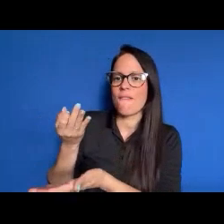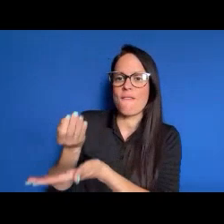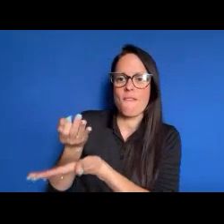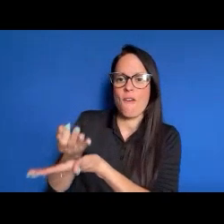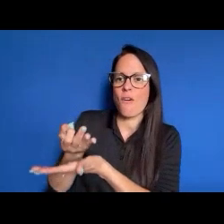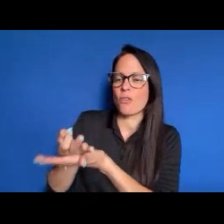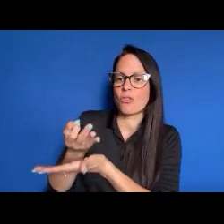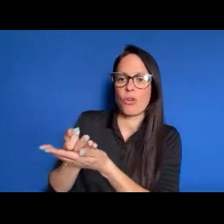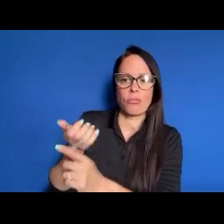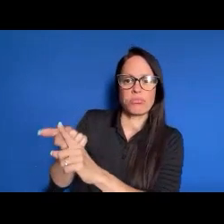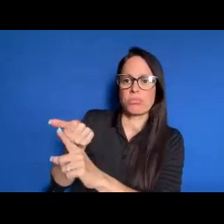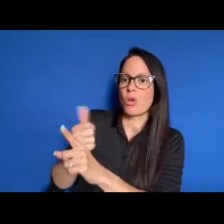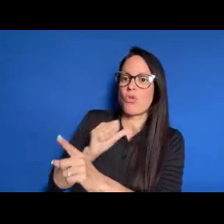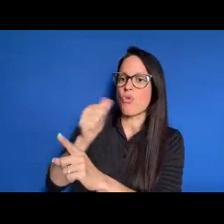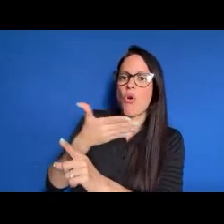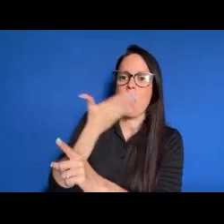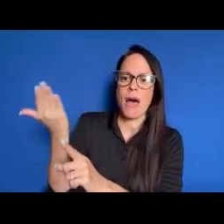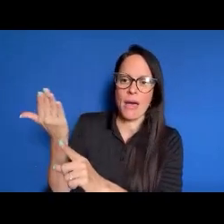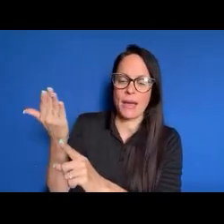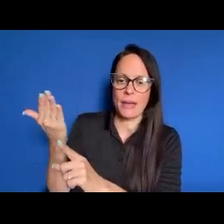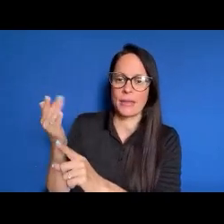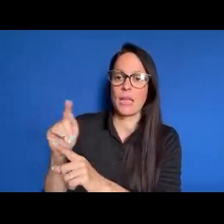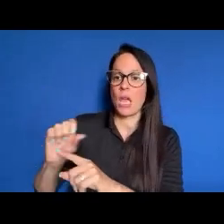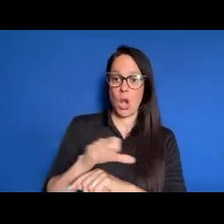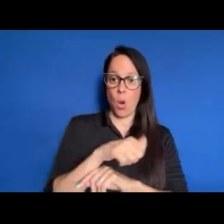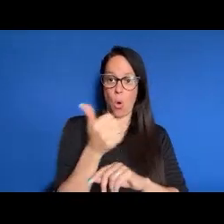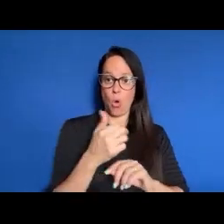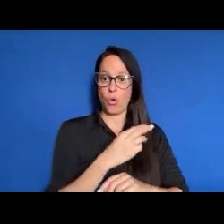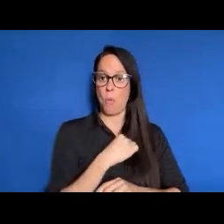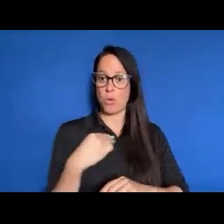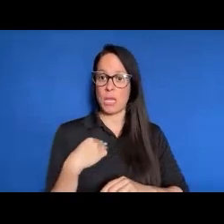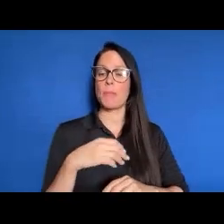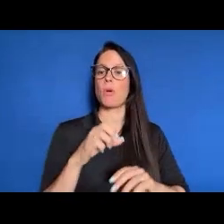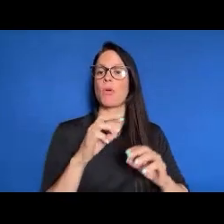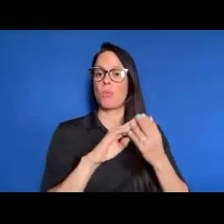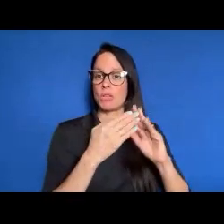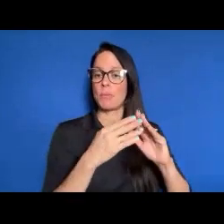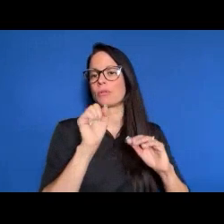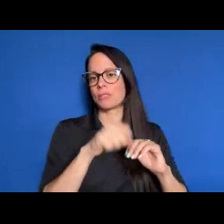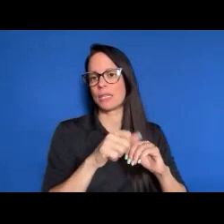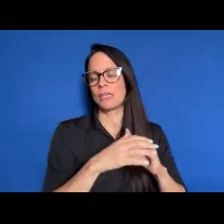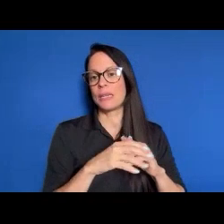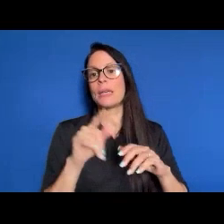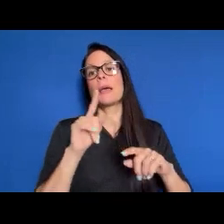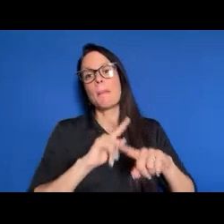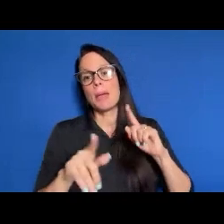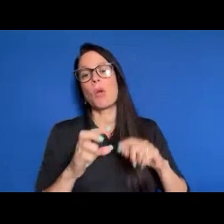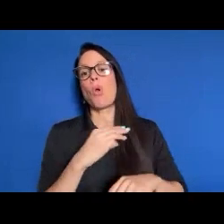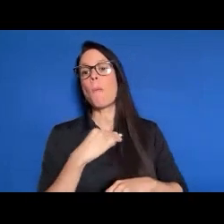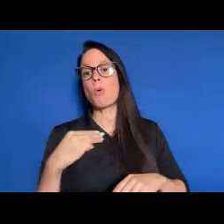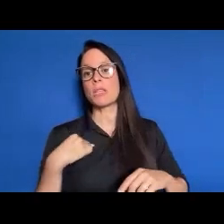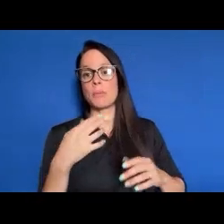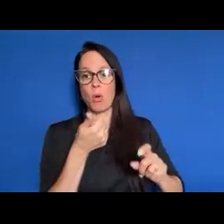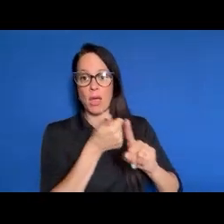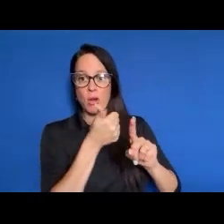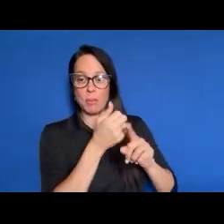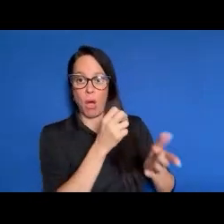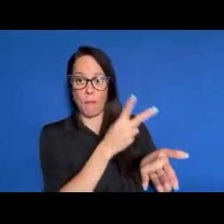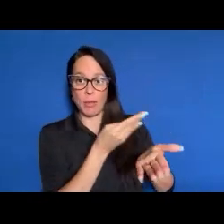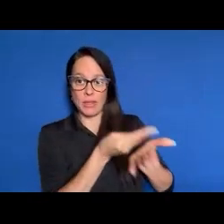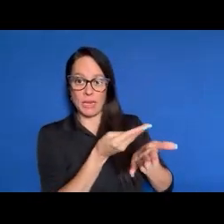Agreements, a diferencia de la mayoría de los municipios. Así que, por ejemplo, nosotros tenemos identificado los municipios que no están recibiendo, para que, aunque no estén recibiendo,